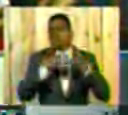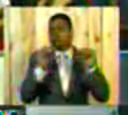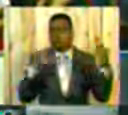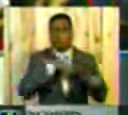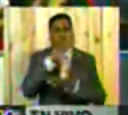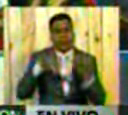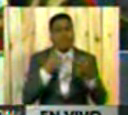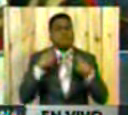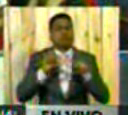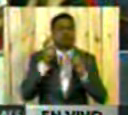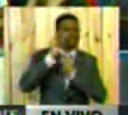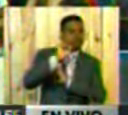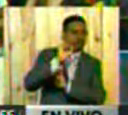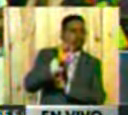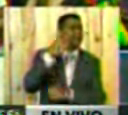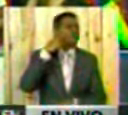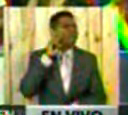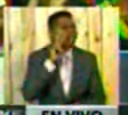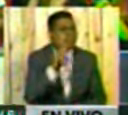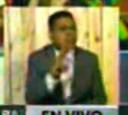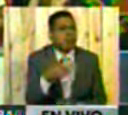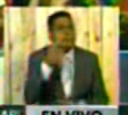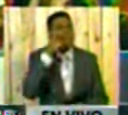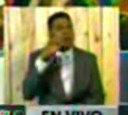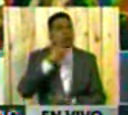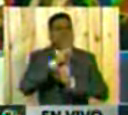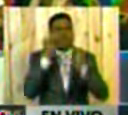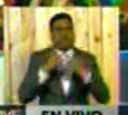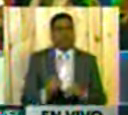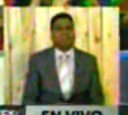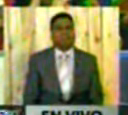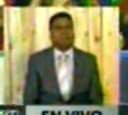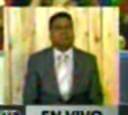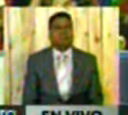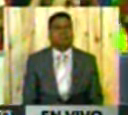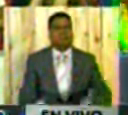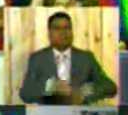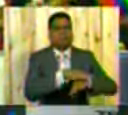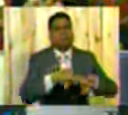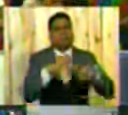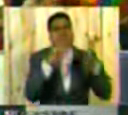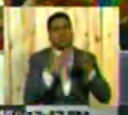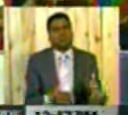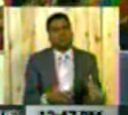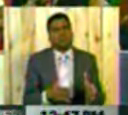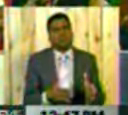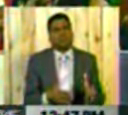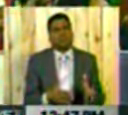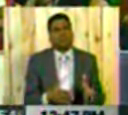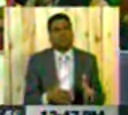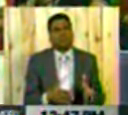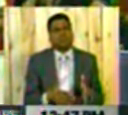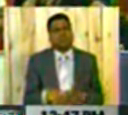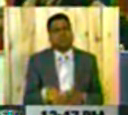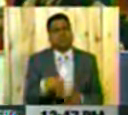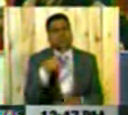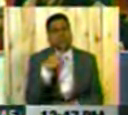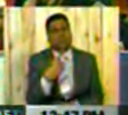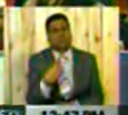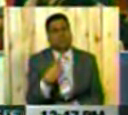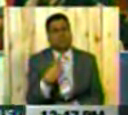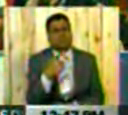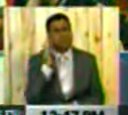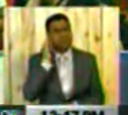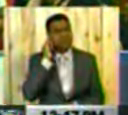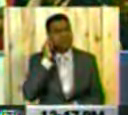enfrentamos cada día para que nuestro pueblo se sienta más tranquilo y más feliz. Diputado, el ministro Ricardo Molina aseguraba o le pedía a la dirección del chavismo que hiciera una especie